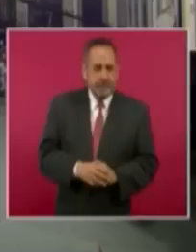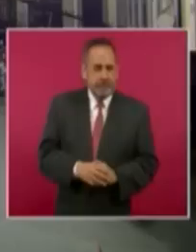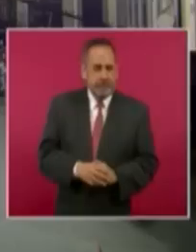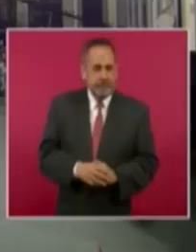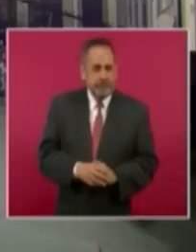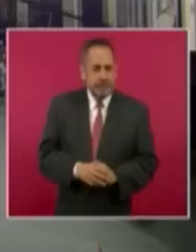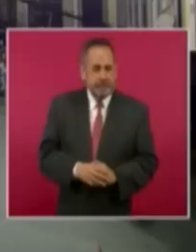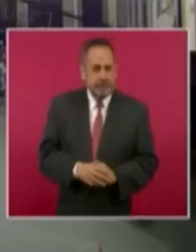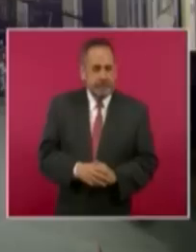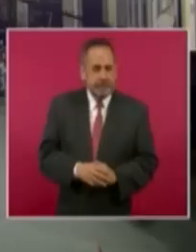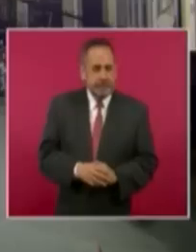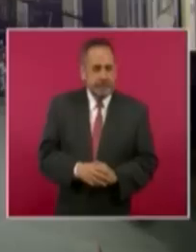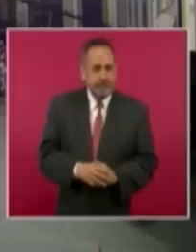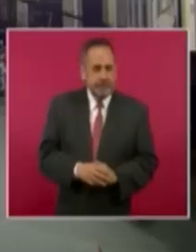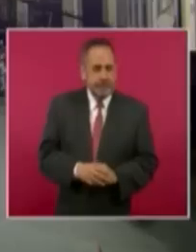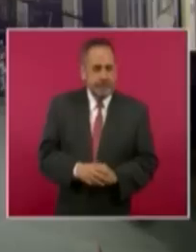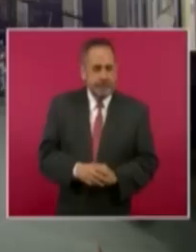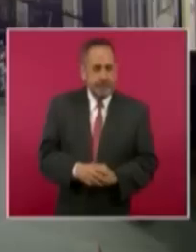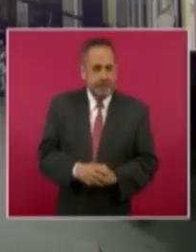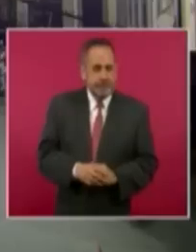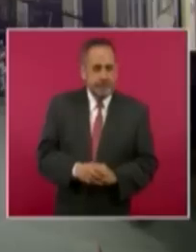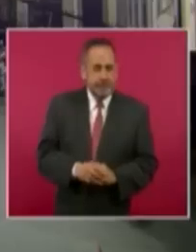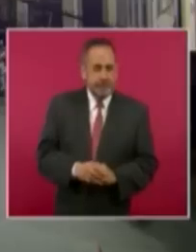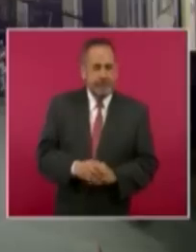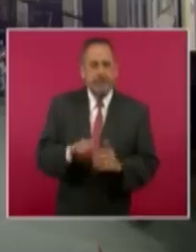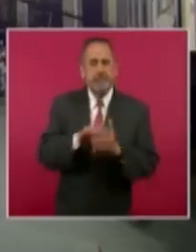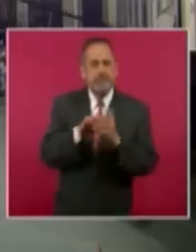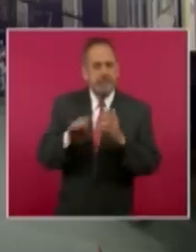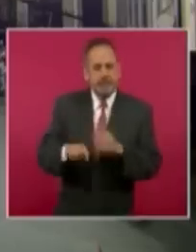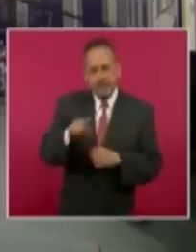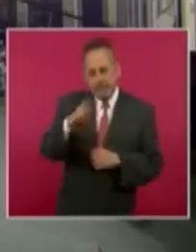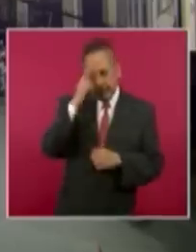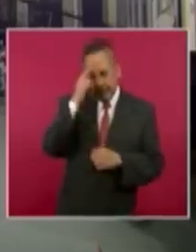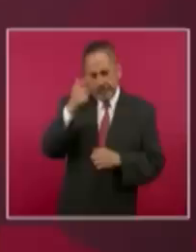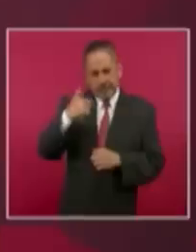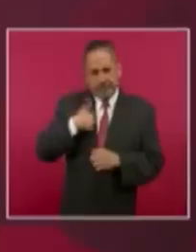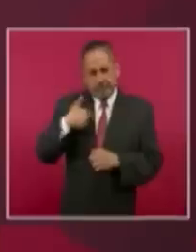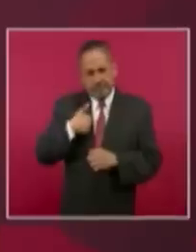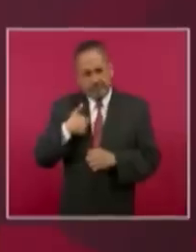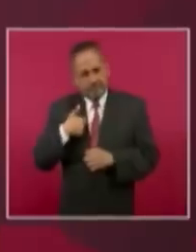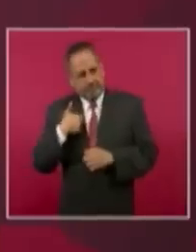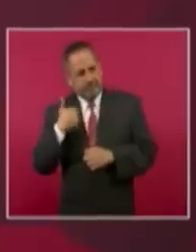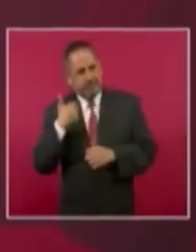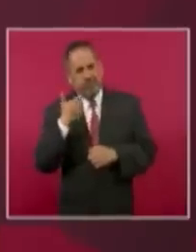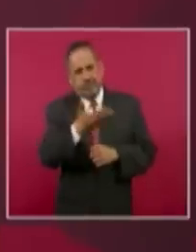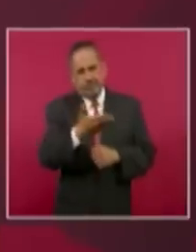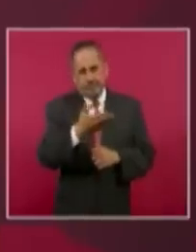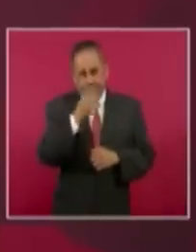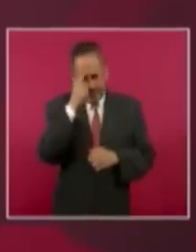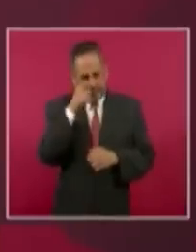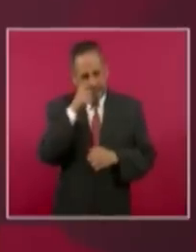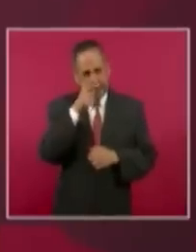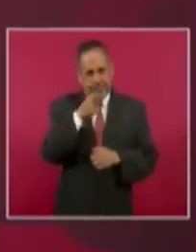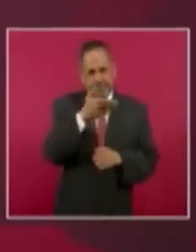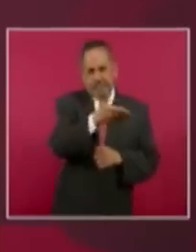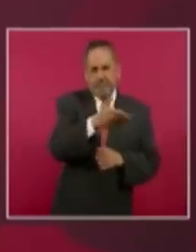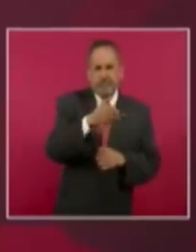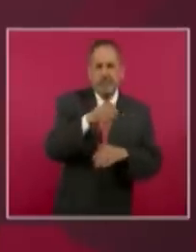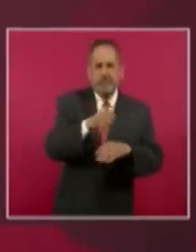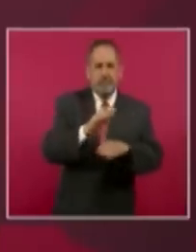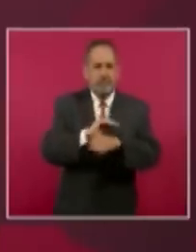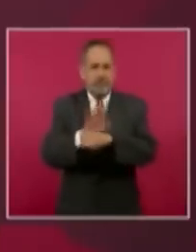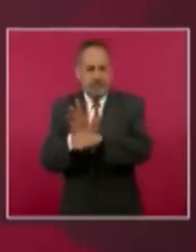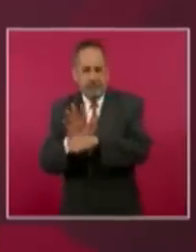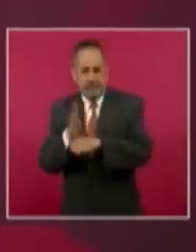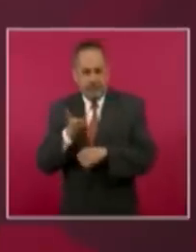hasta Zambrano el Señor Jesús Zambrano que que es presidente de algo que fue un partido llamado PRD Ya dijo que no que era el pan que